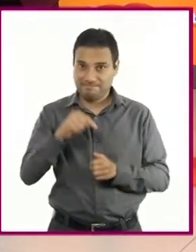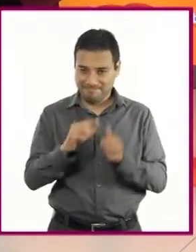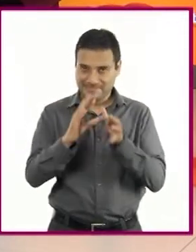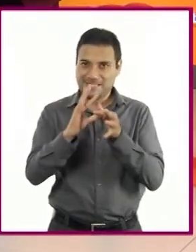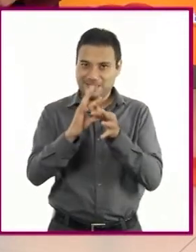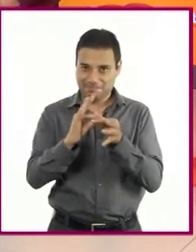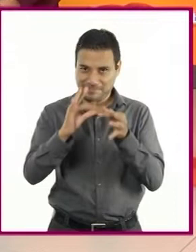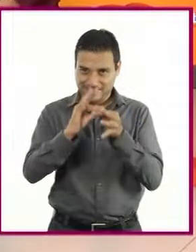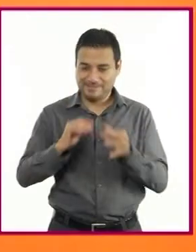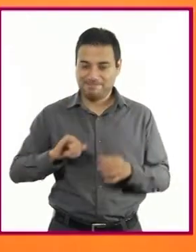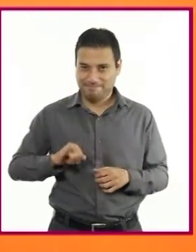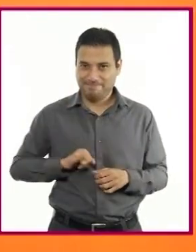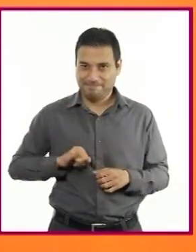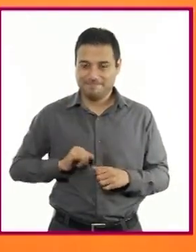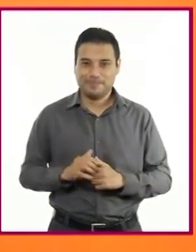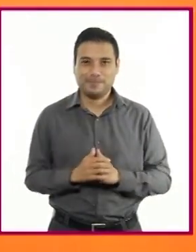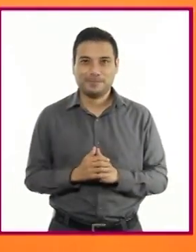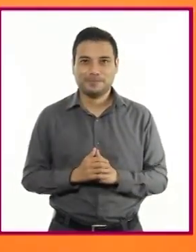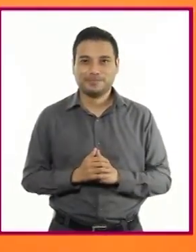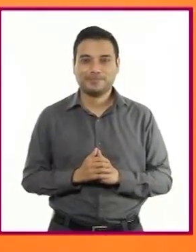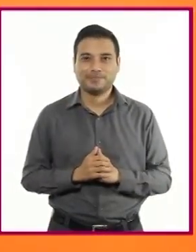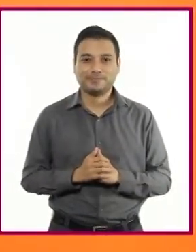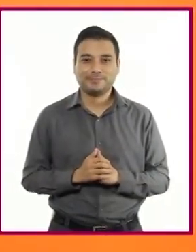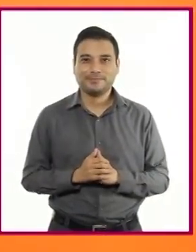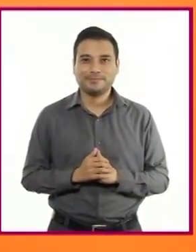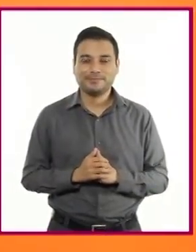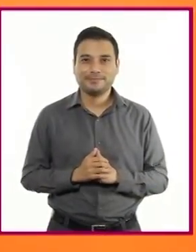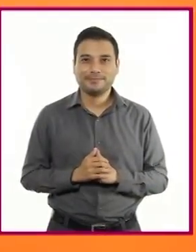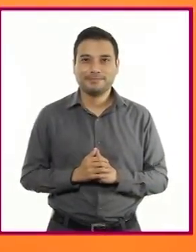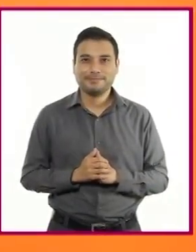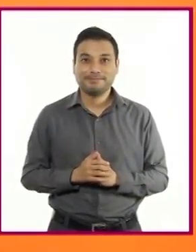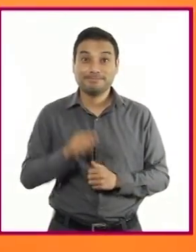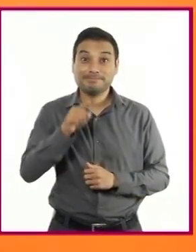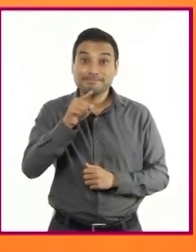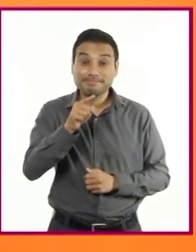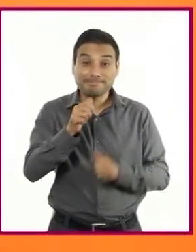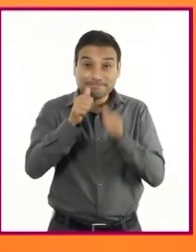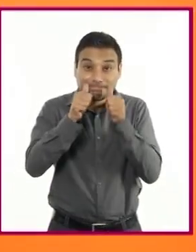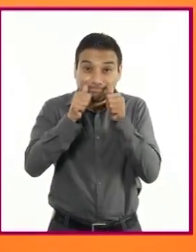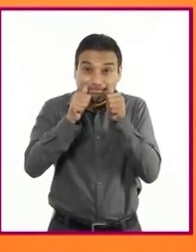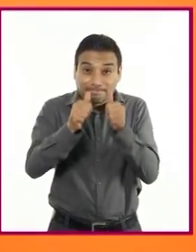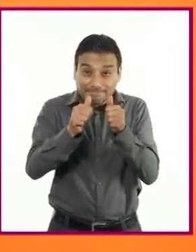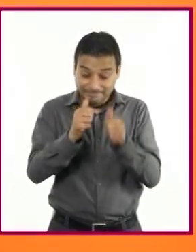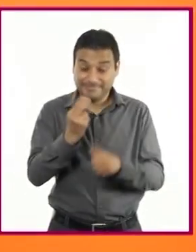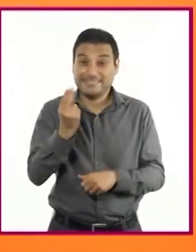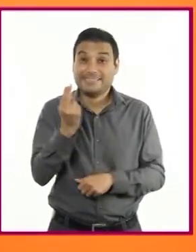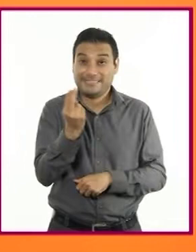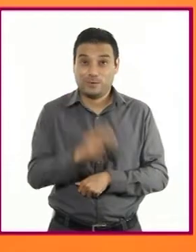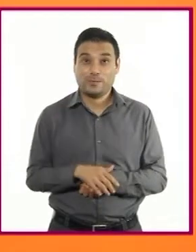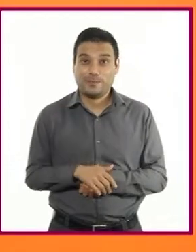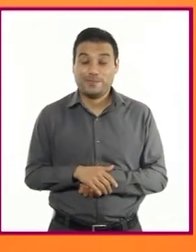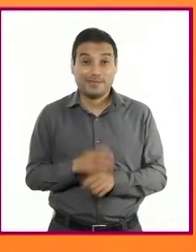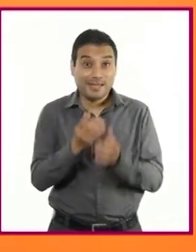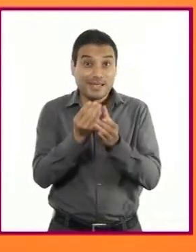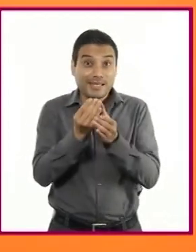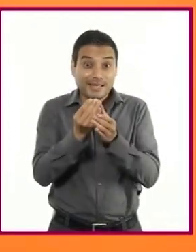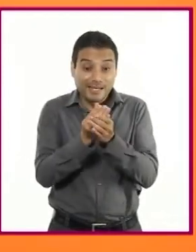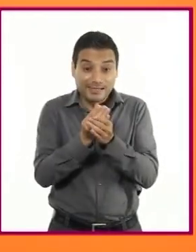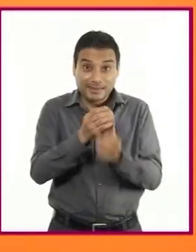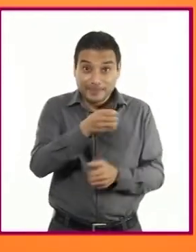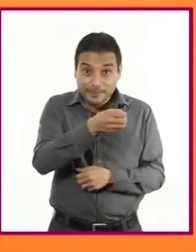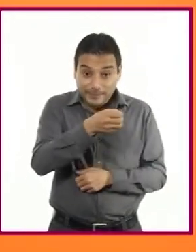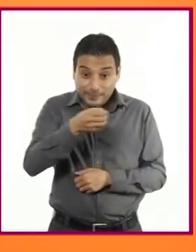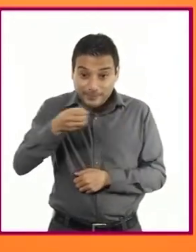interesantes para ustedes. Es importante que estén muy atentas y atentos, porque a lo largo de la sesión, en